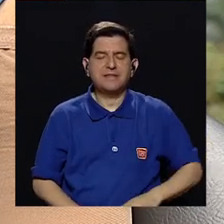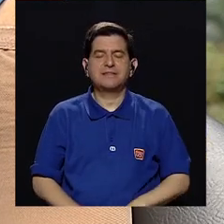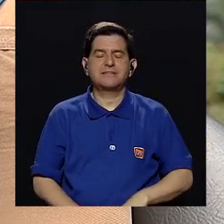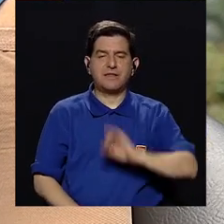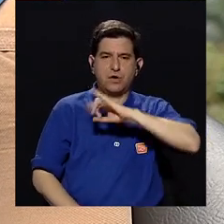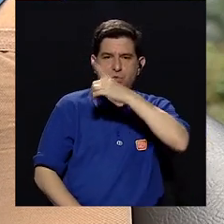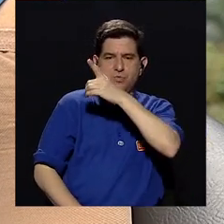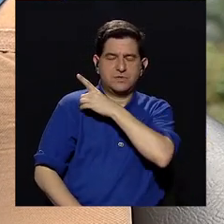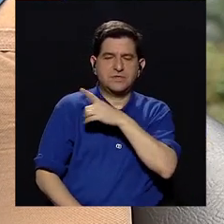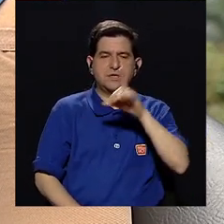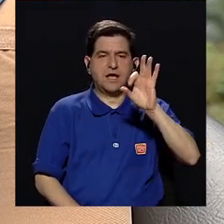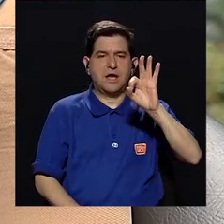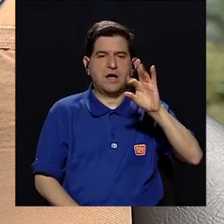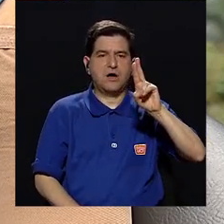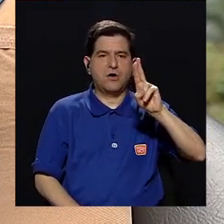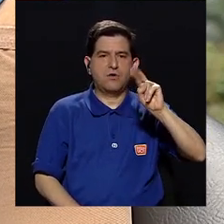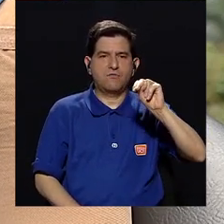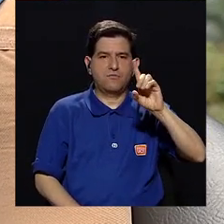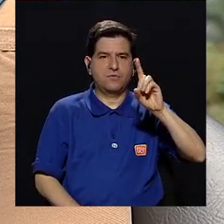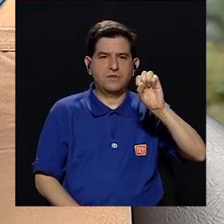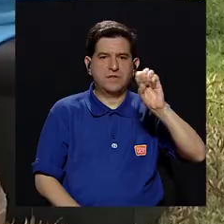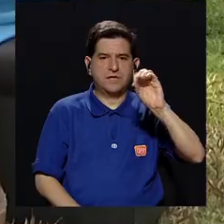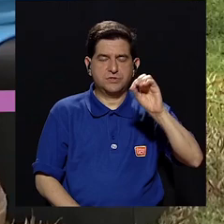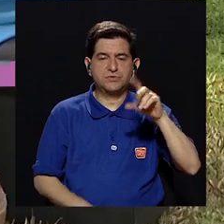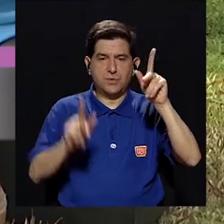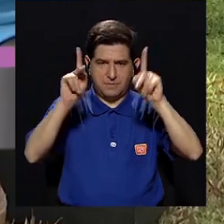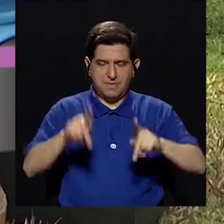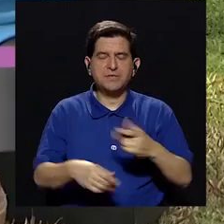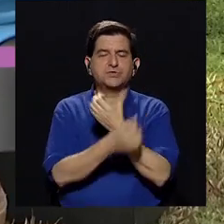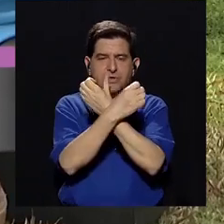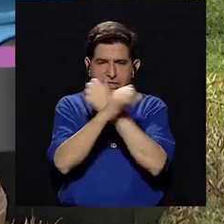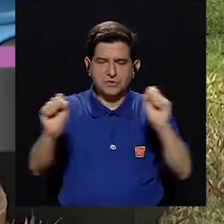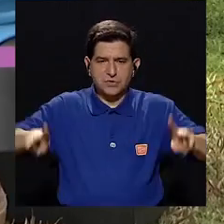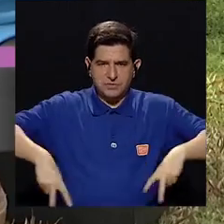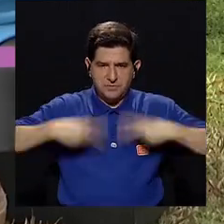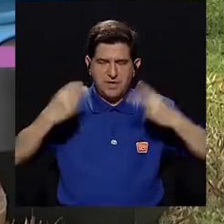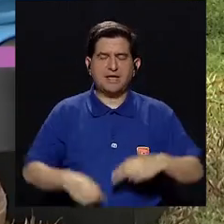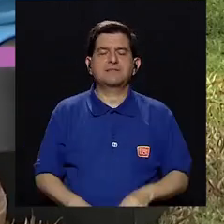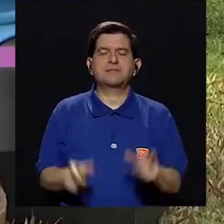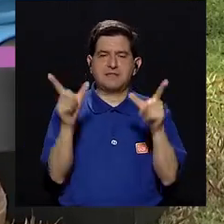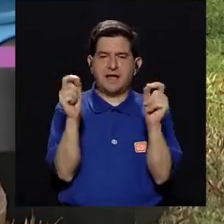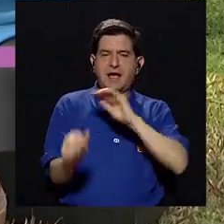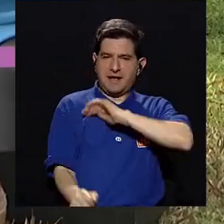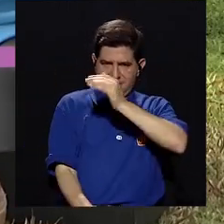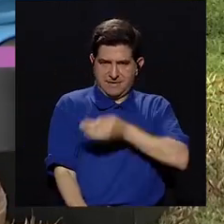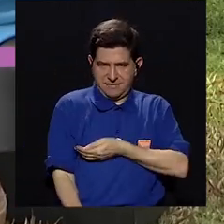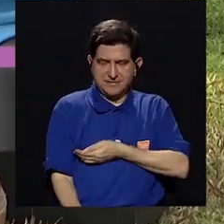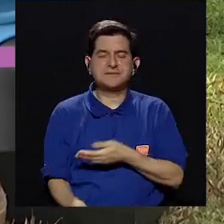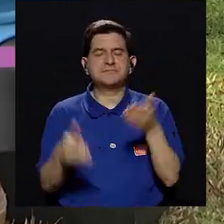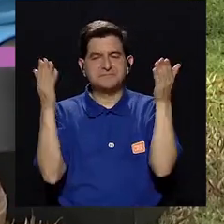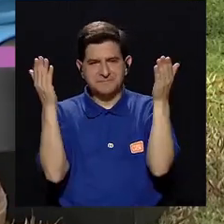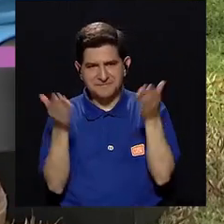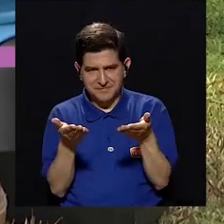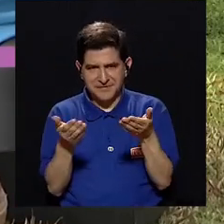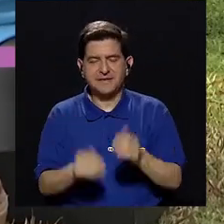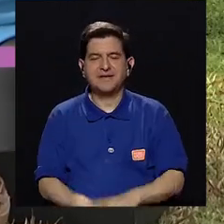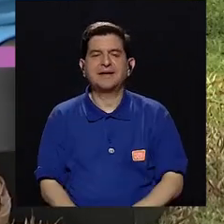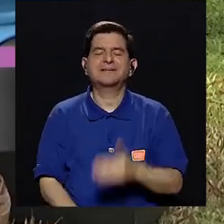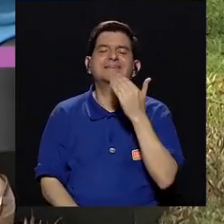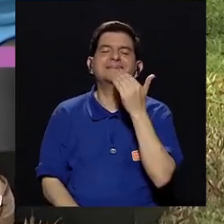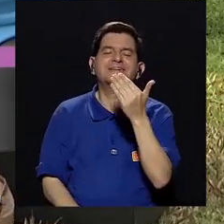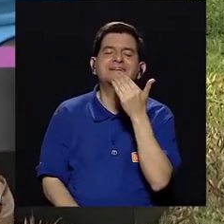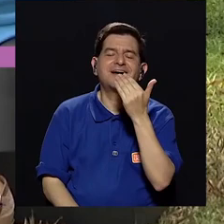fundeso y además sobreviviente de cáncer dice bienvenida en amarillo y en realidad es de muchas gracias por la